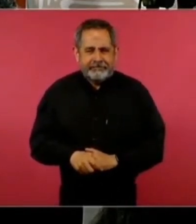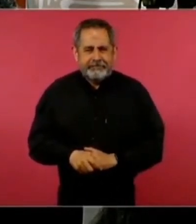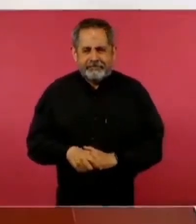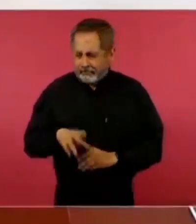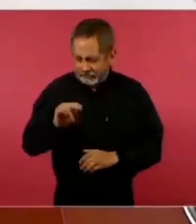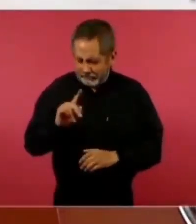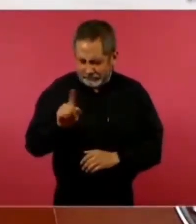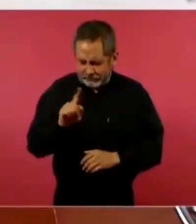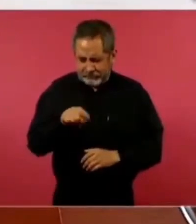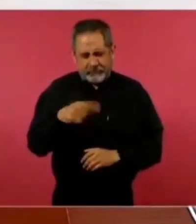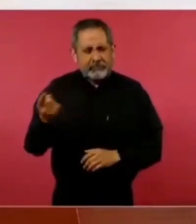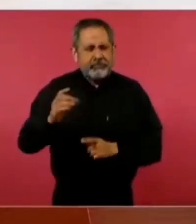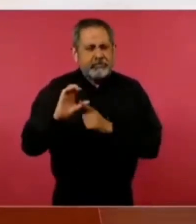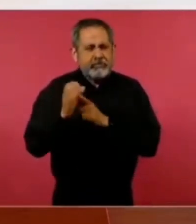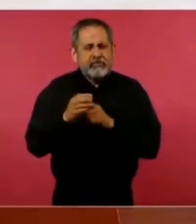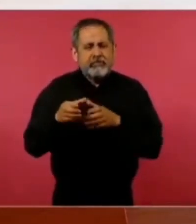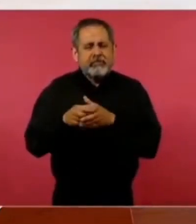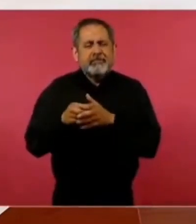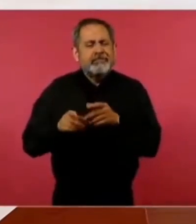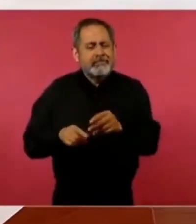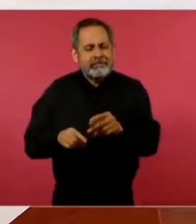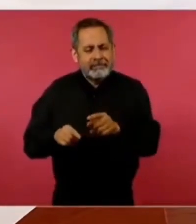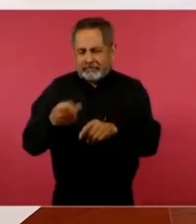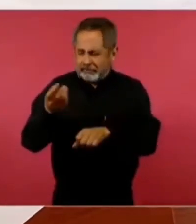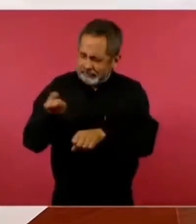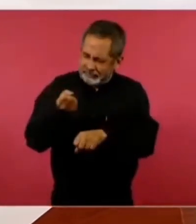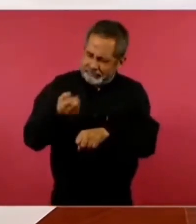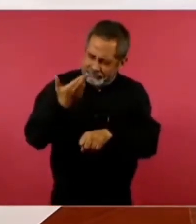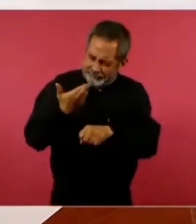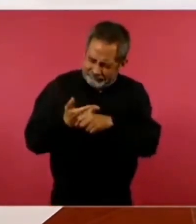No, la comisión. El secretario